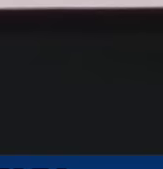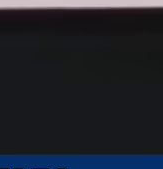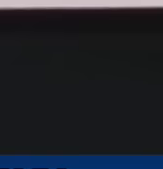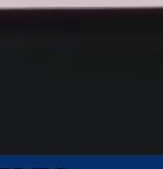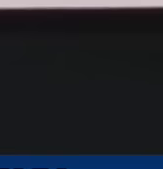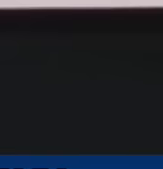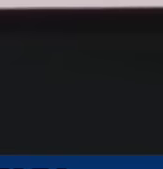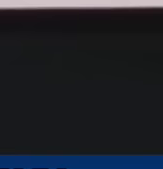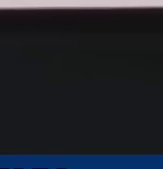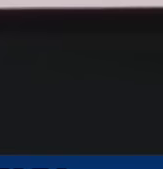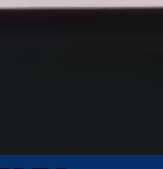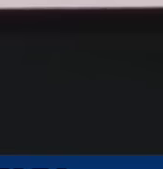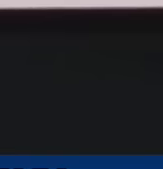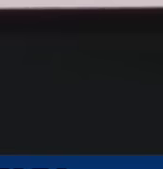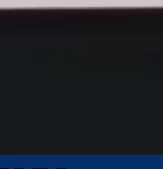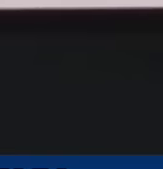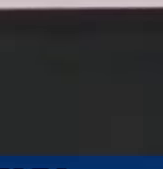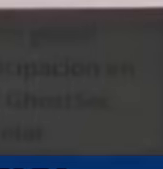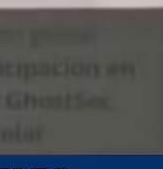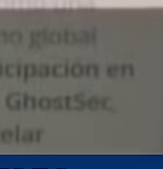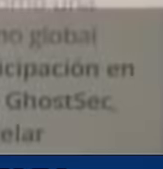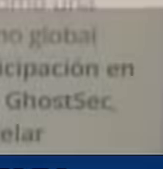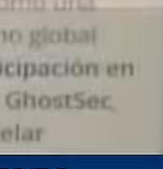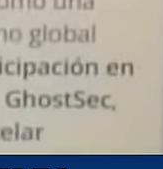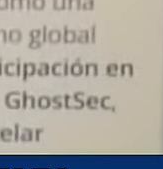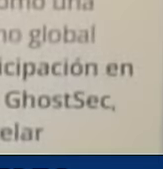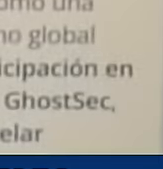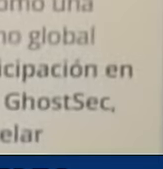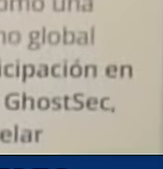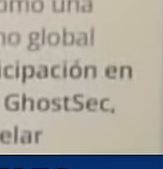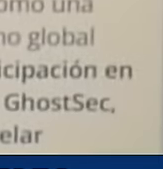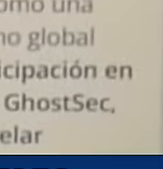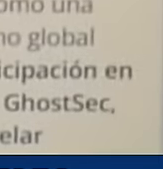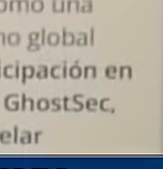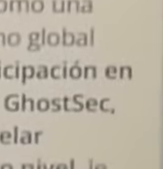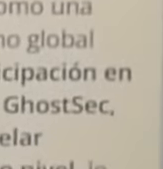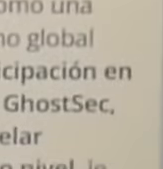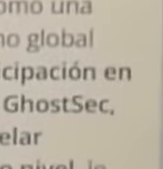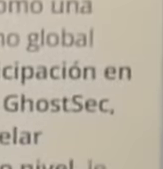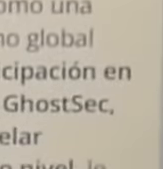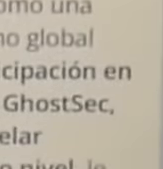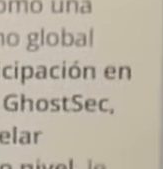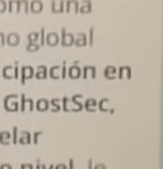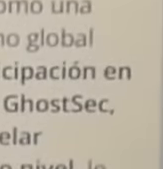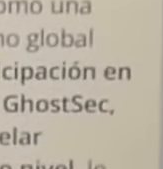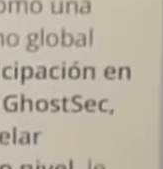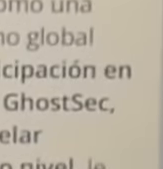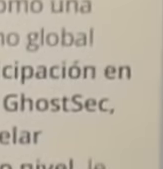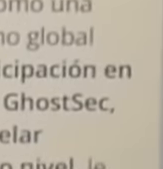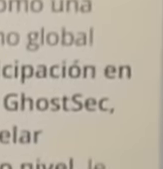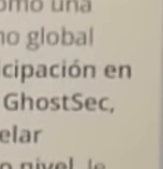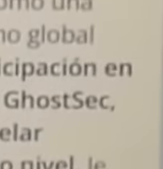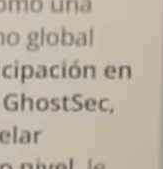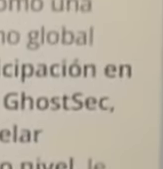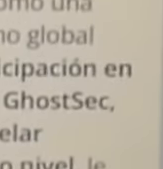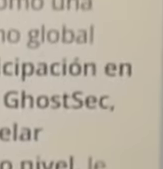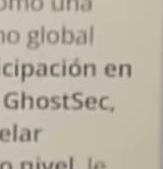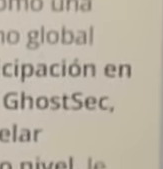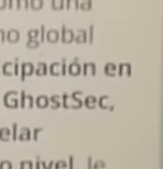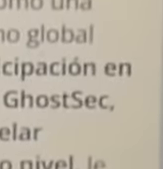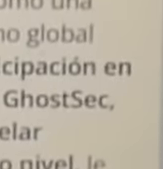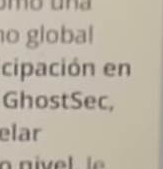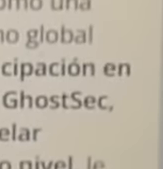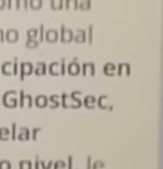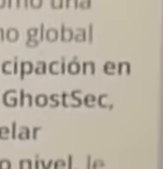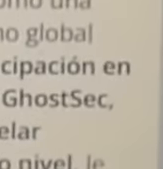Astra Astra rompe el silencio del hackeo mundial y a liderar la ciberguerra contra maduro explicó